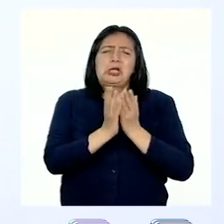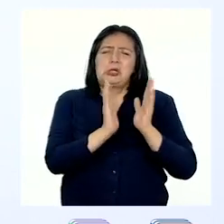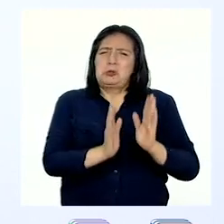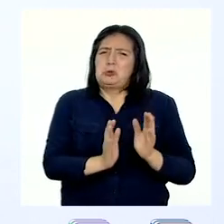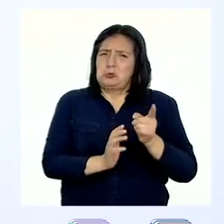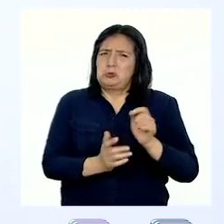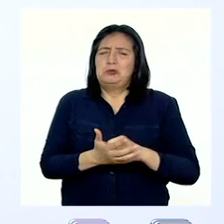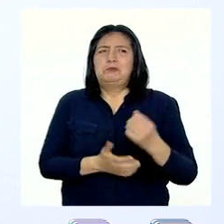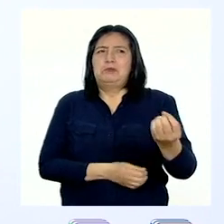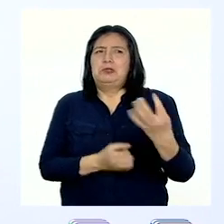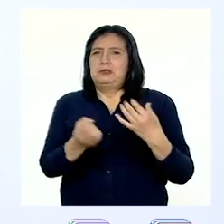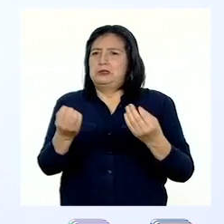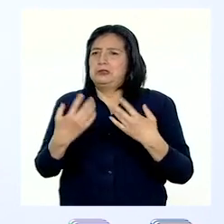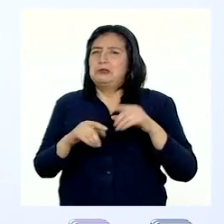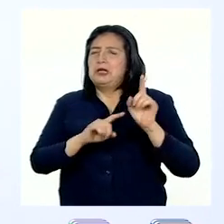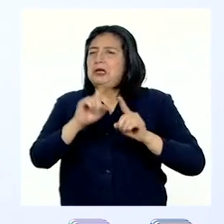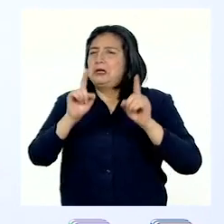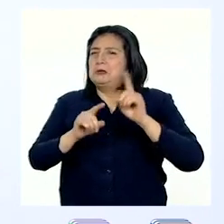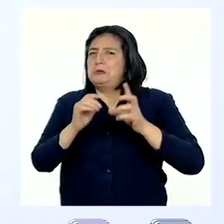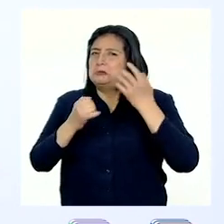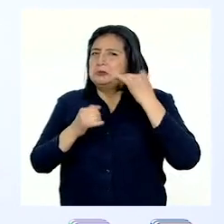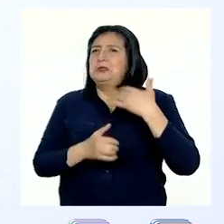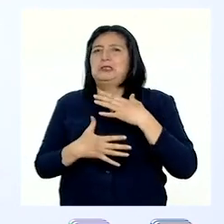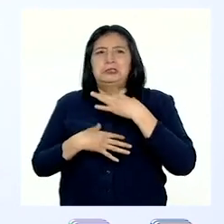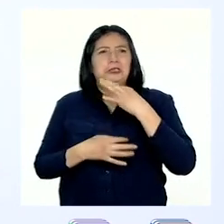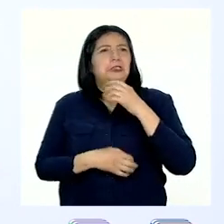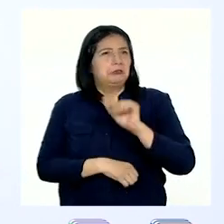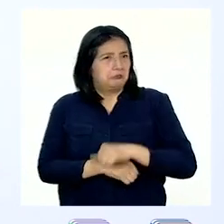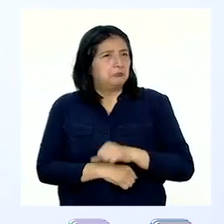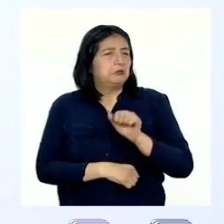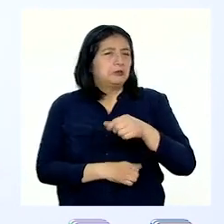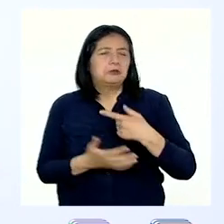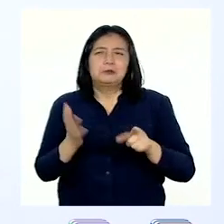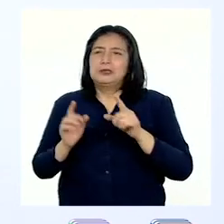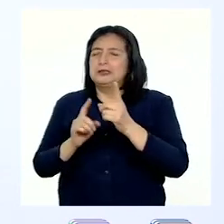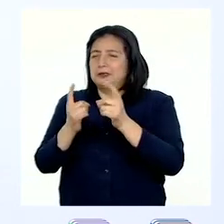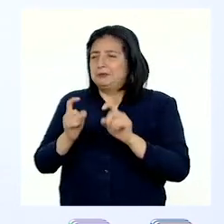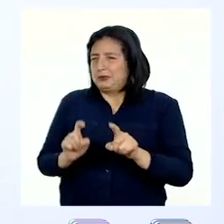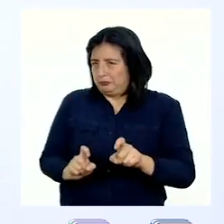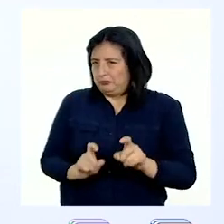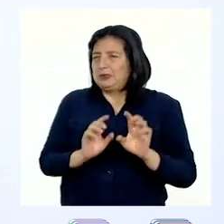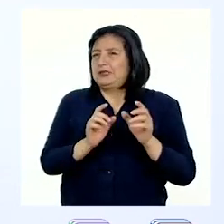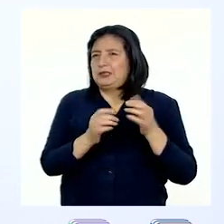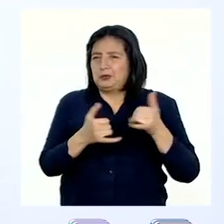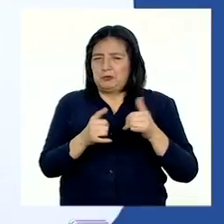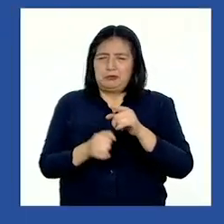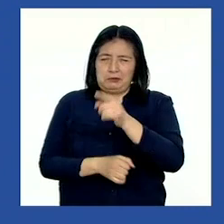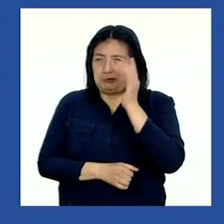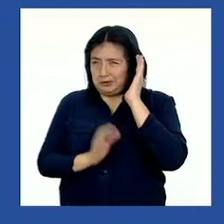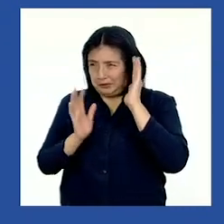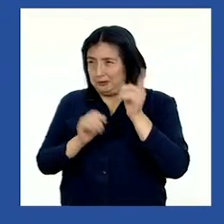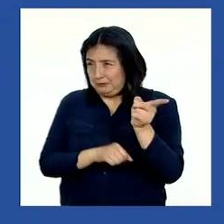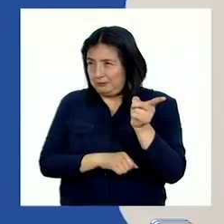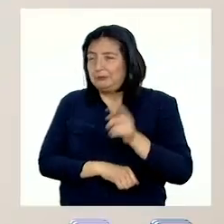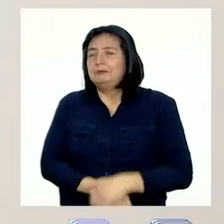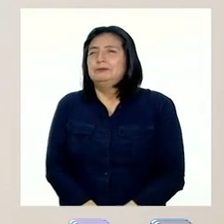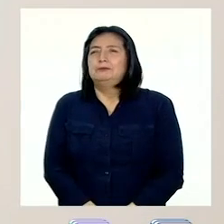estudiantes, quienes me dieron algunas propuestas muy interesantes para las preguntas del juego. Vamos a